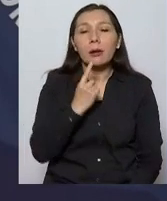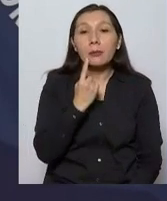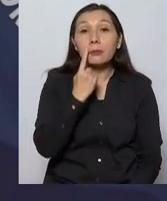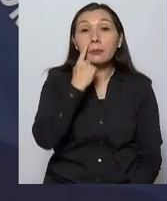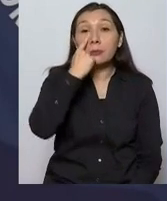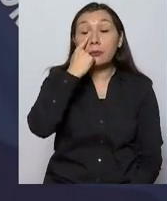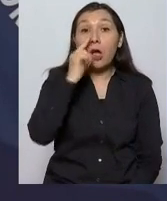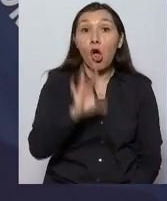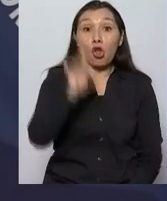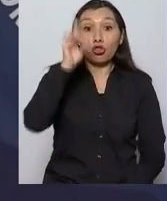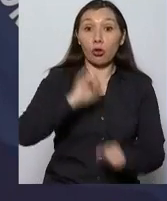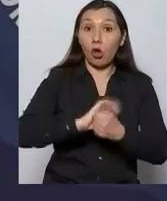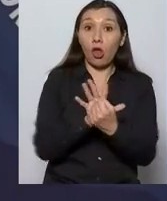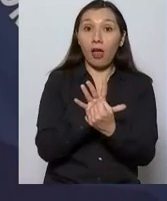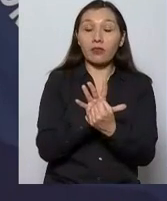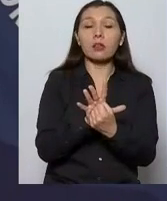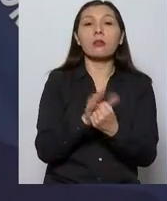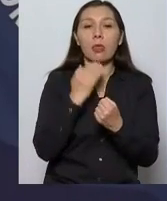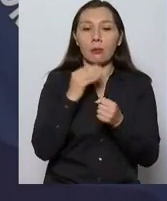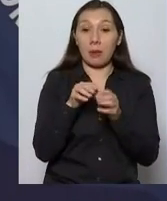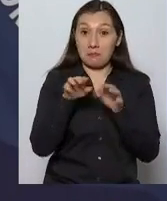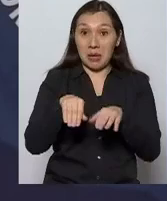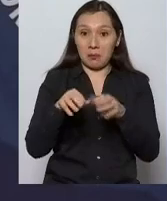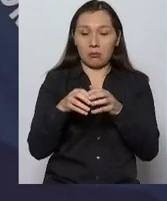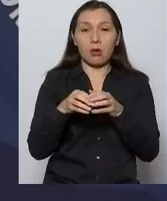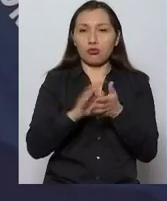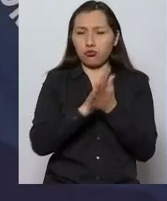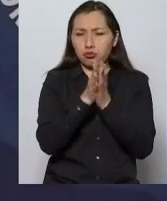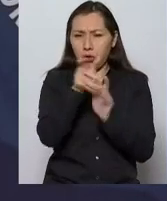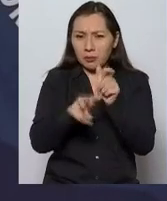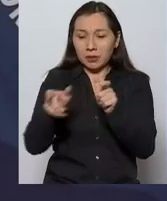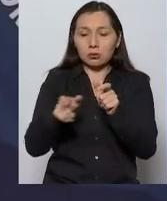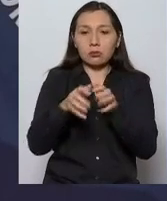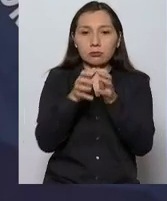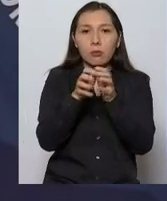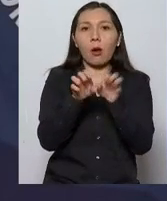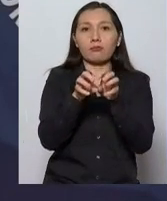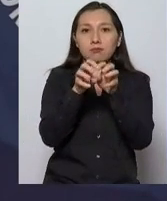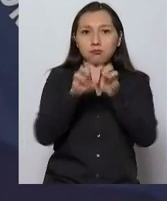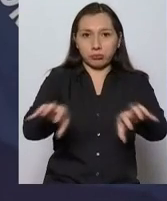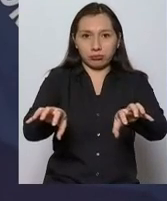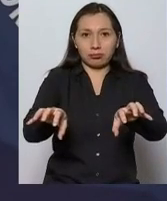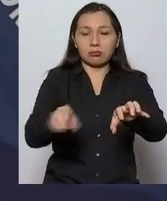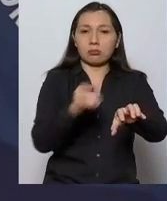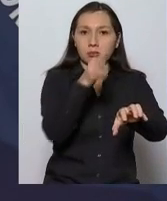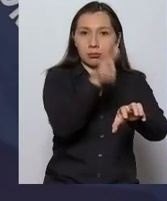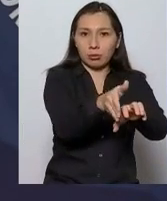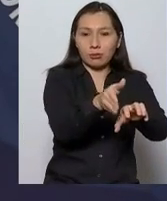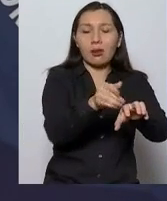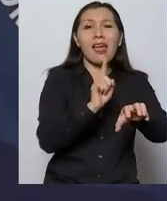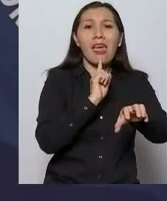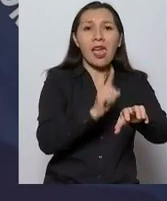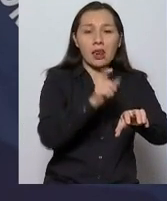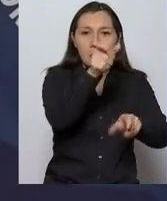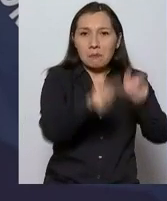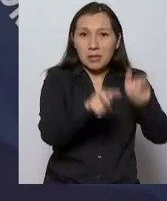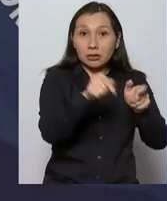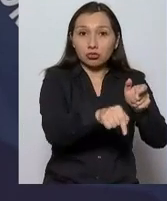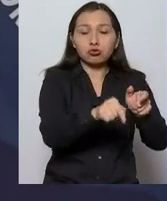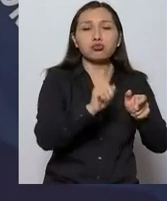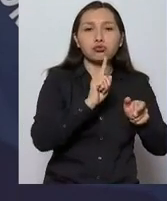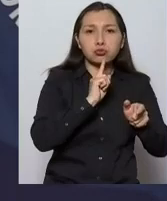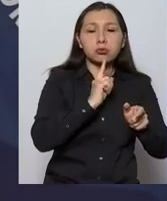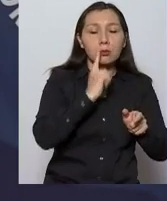positivo y a la vez dividiendo esto en dos columnas, una que son los pacientes